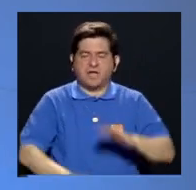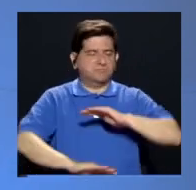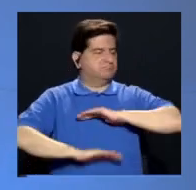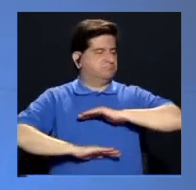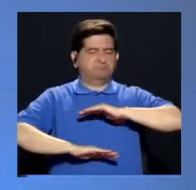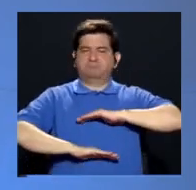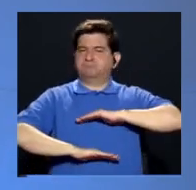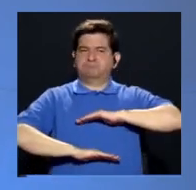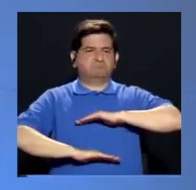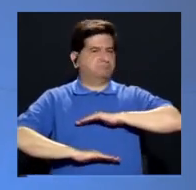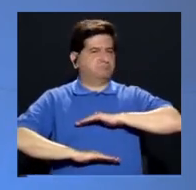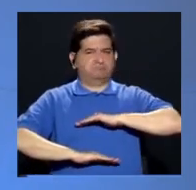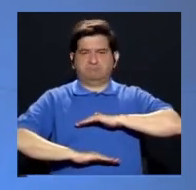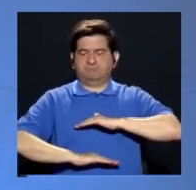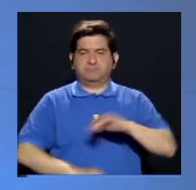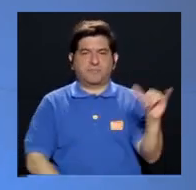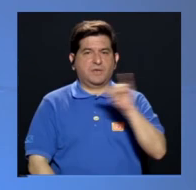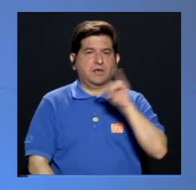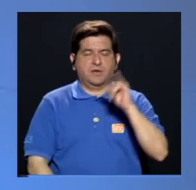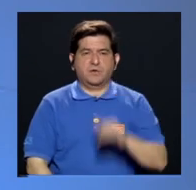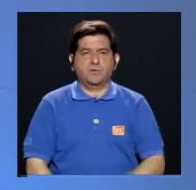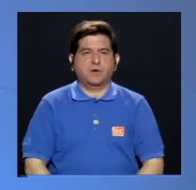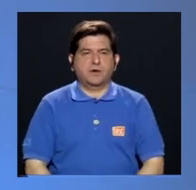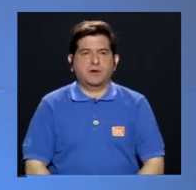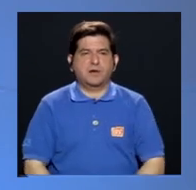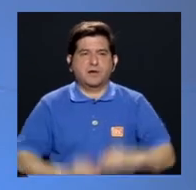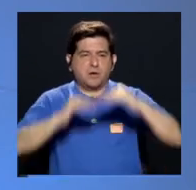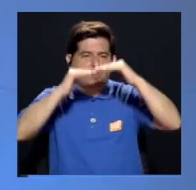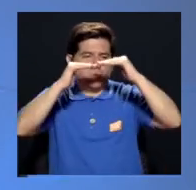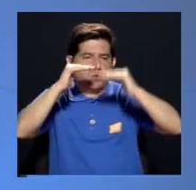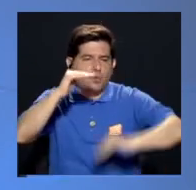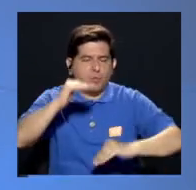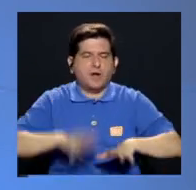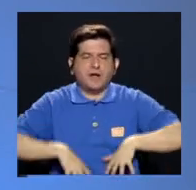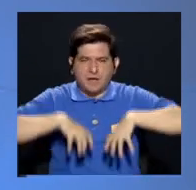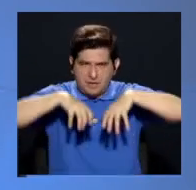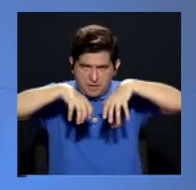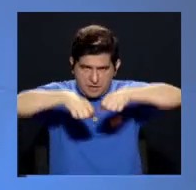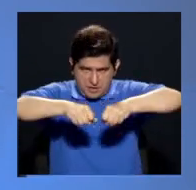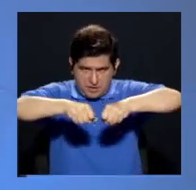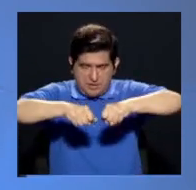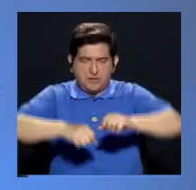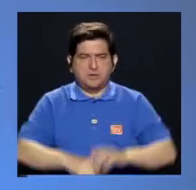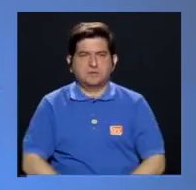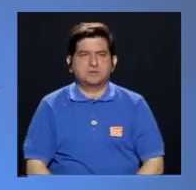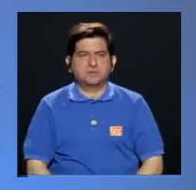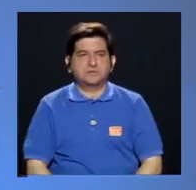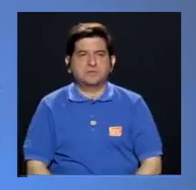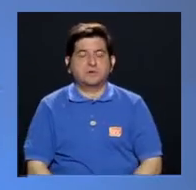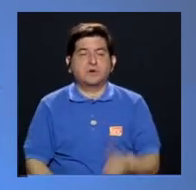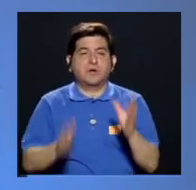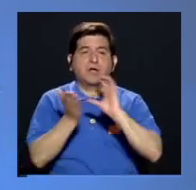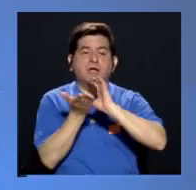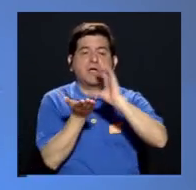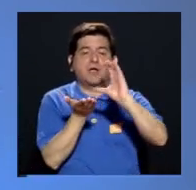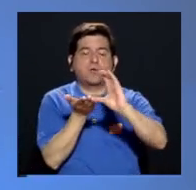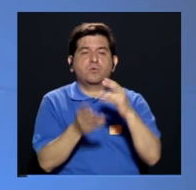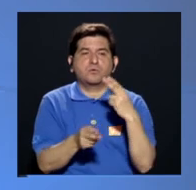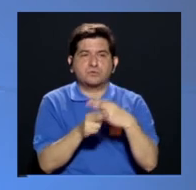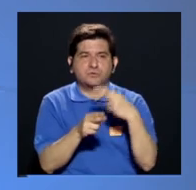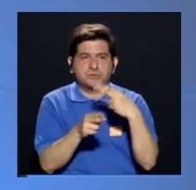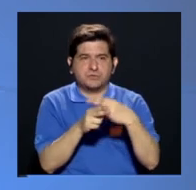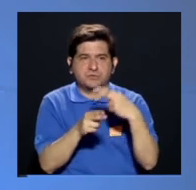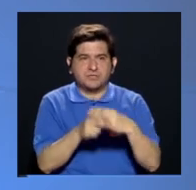insatisfecha y también la baja promoción en los cursos que